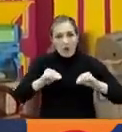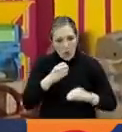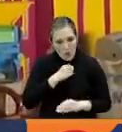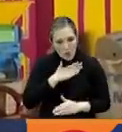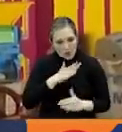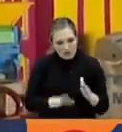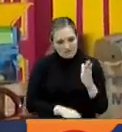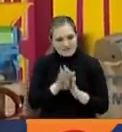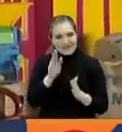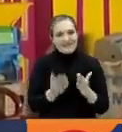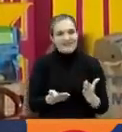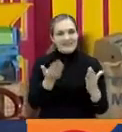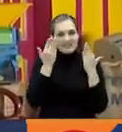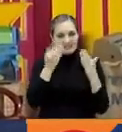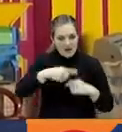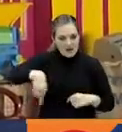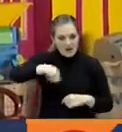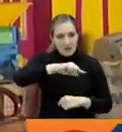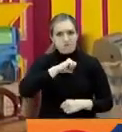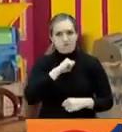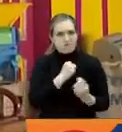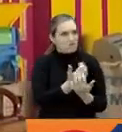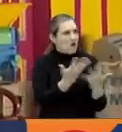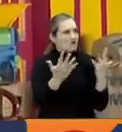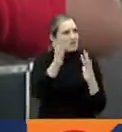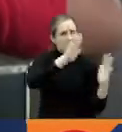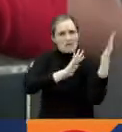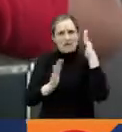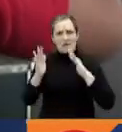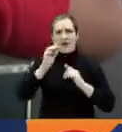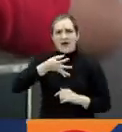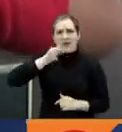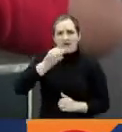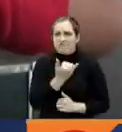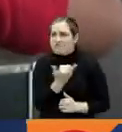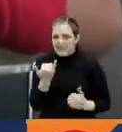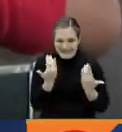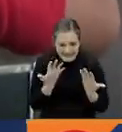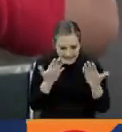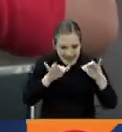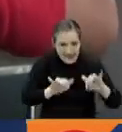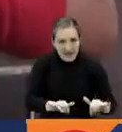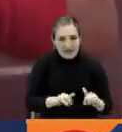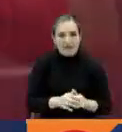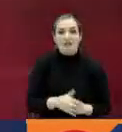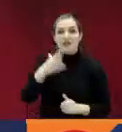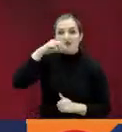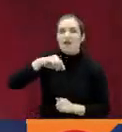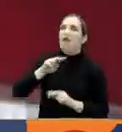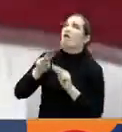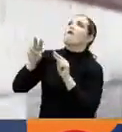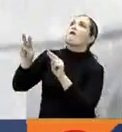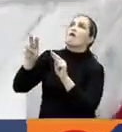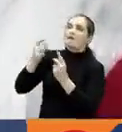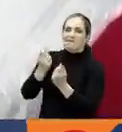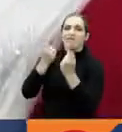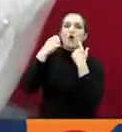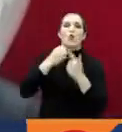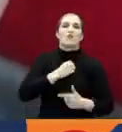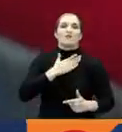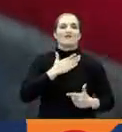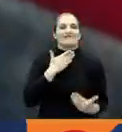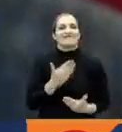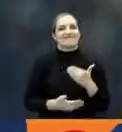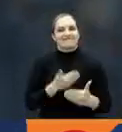muy grande, teniendo en cuenta que tenemos un potencial muy importante como es el café. Para sus hijos, esta es la oportunidad